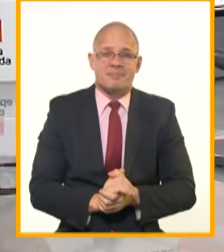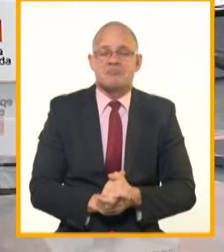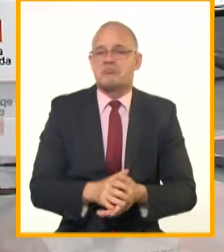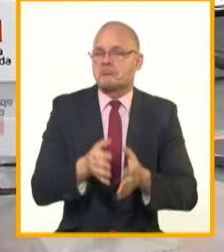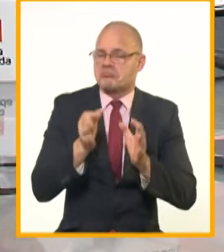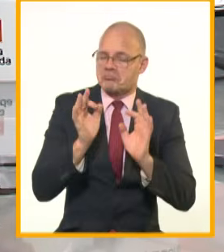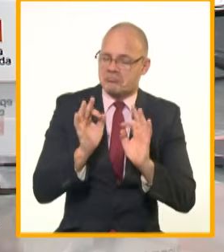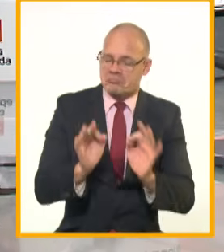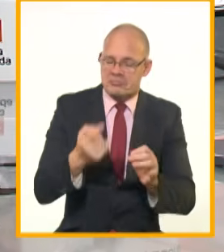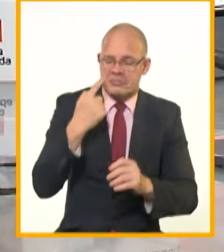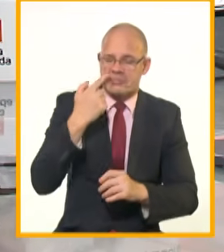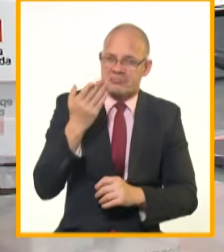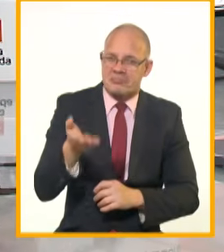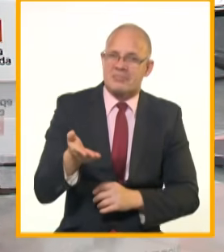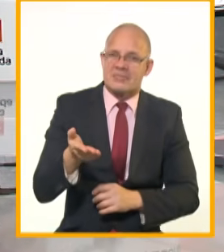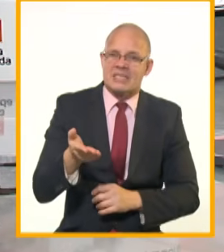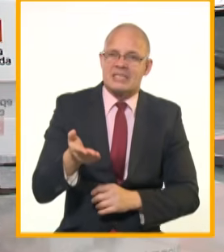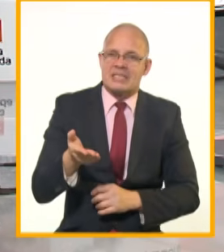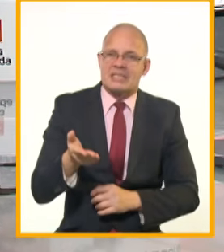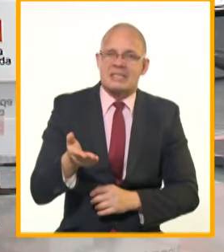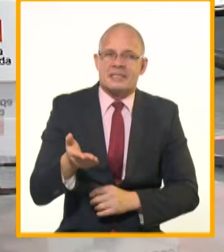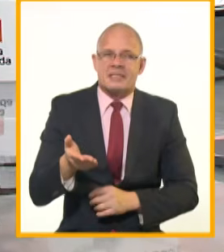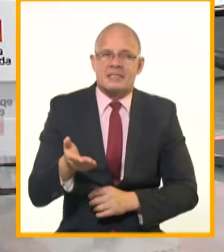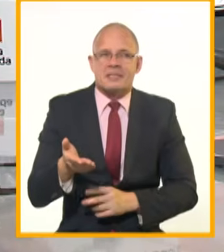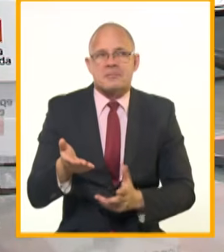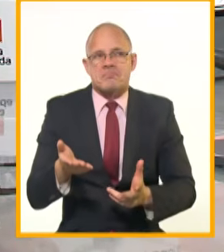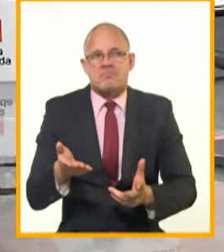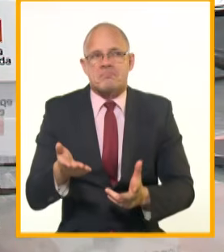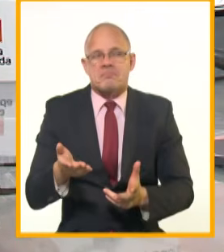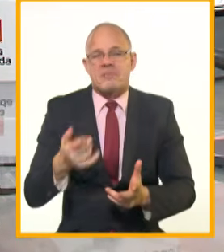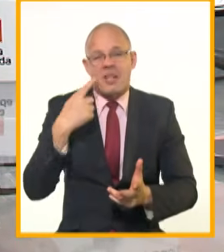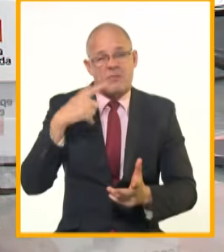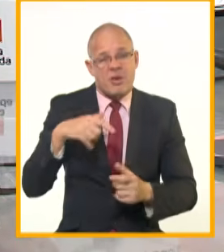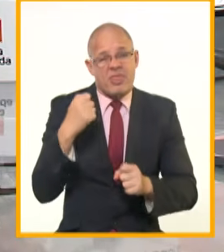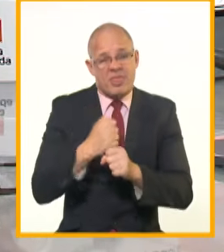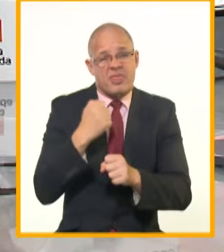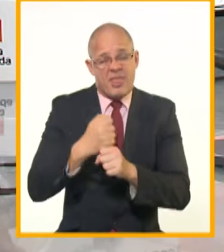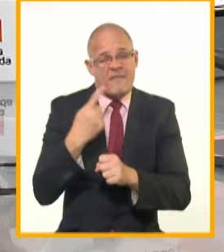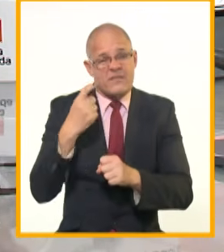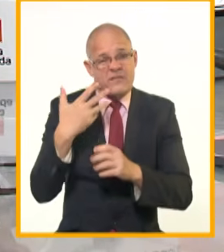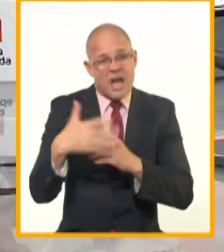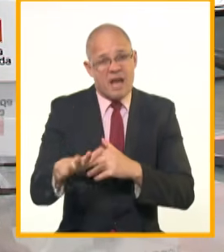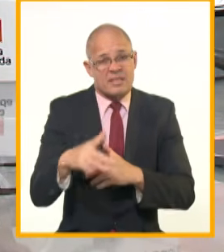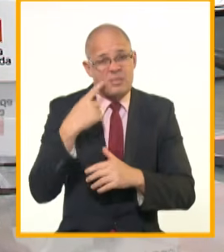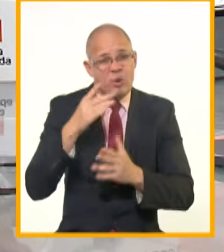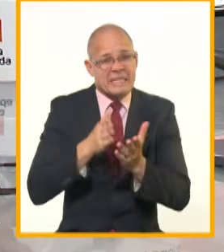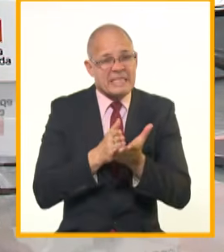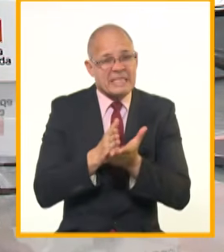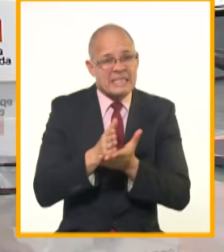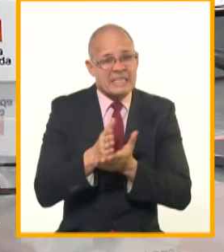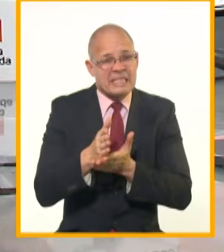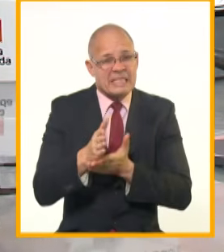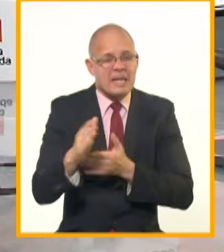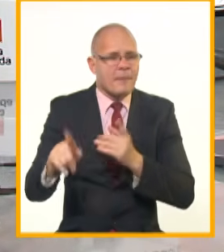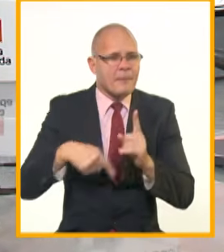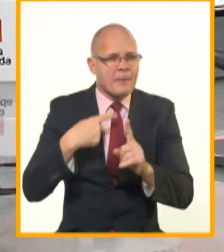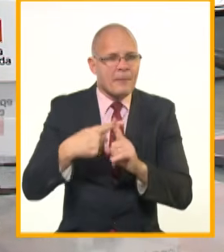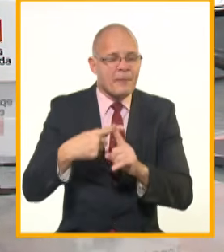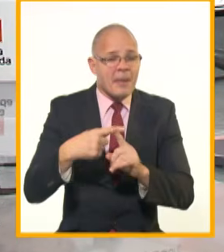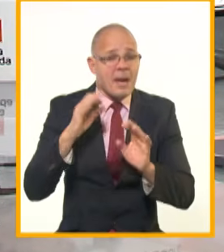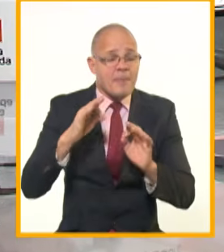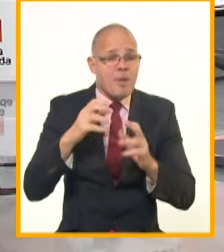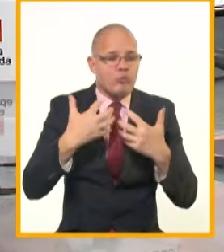esa pudiéramos decir, tarea dura, que es por un lado sostenerlo, pero por el otro lado priorizar la